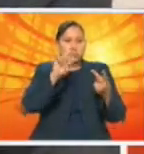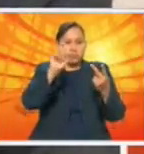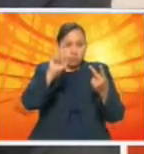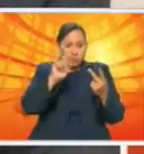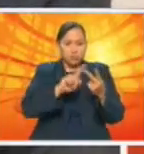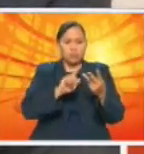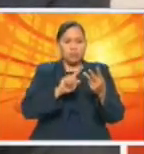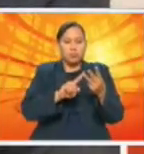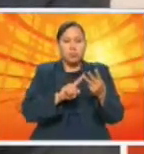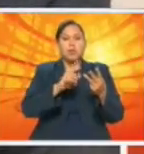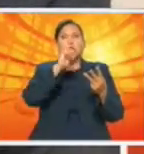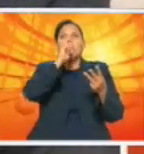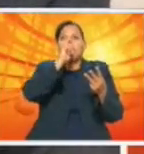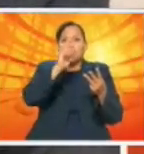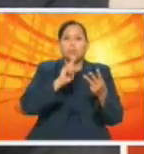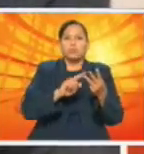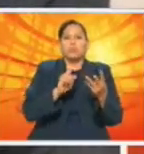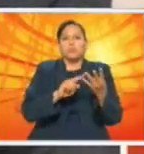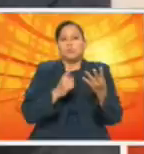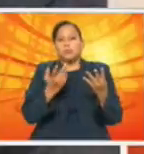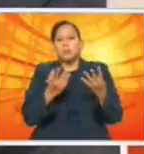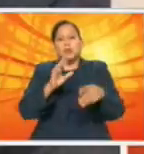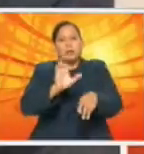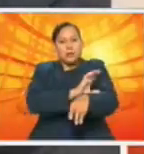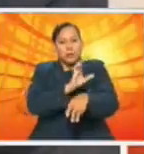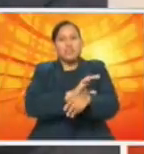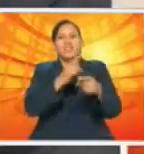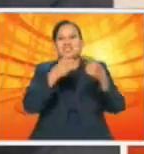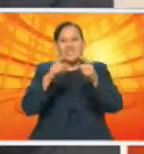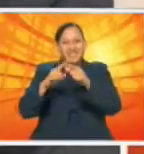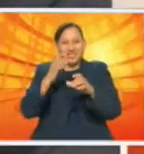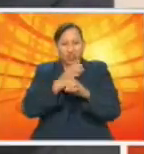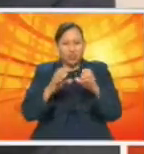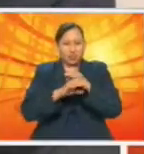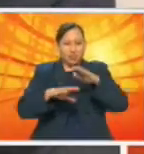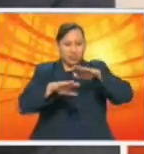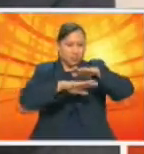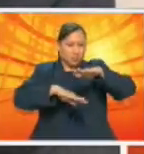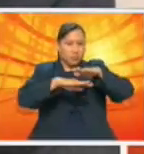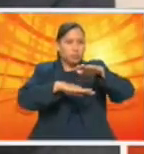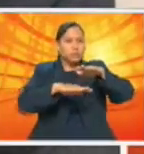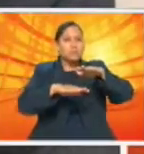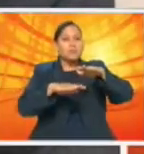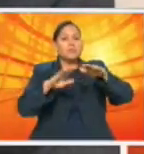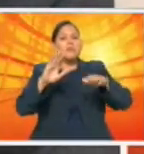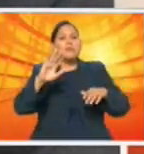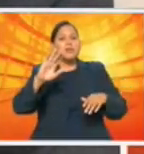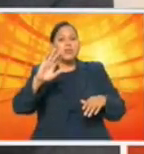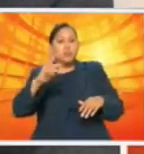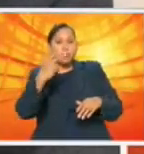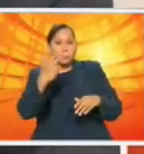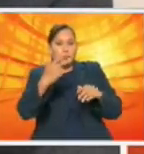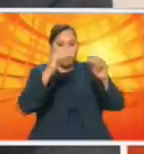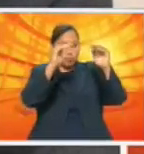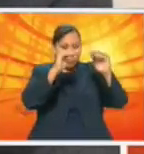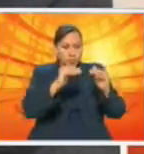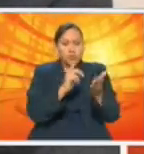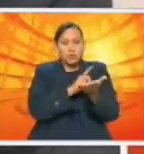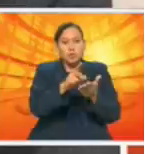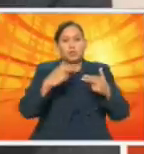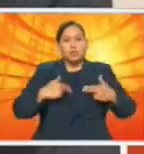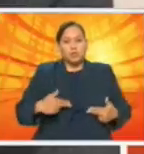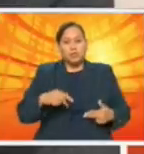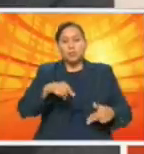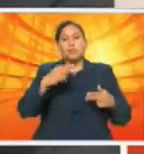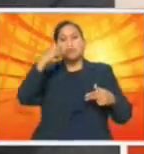agua, alumbrado, electricidad, cosas muy básicas que hacen a esos 58 derechos humanos que México siempre celebra